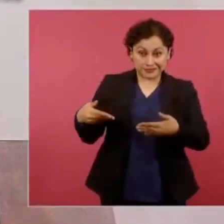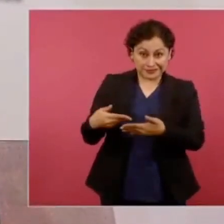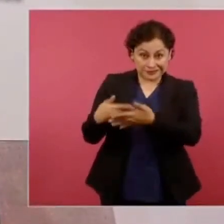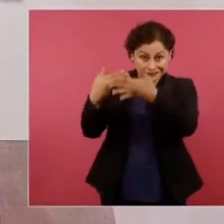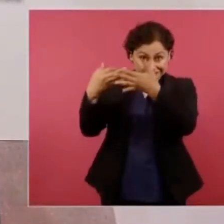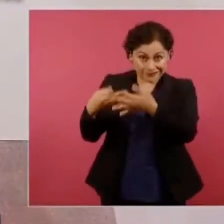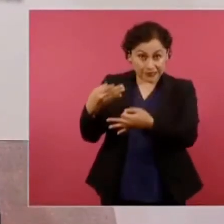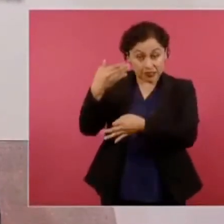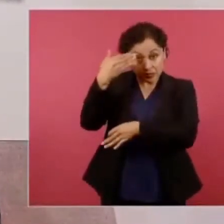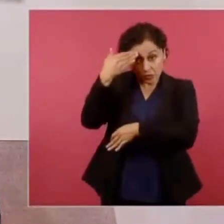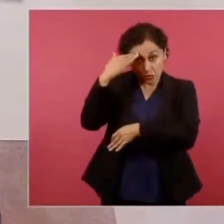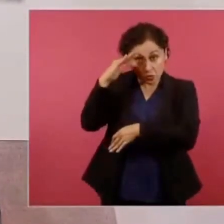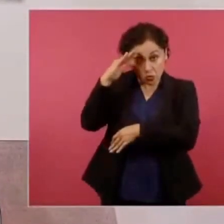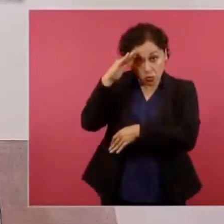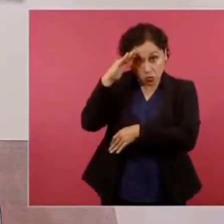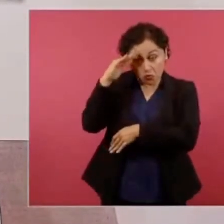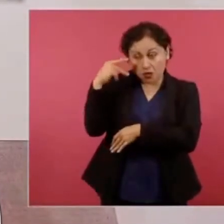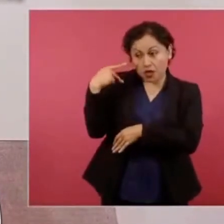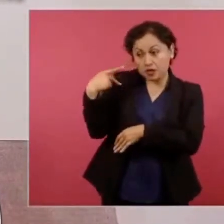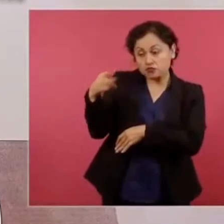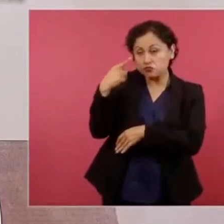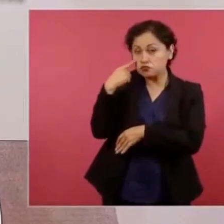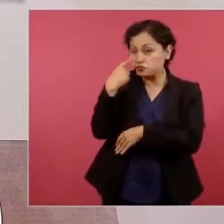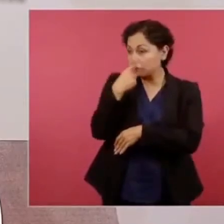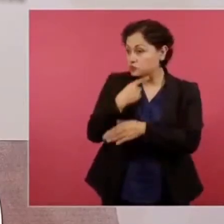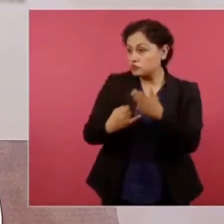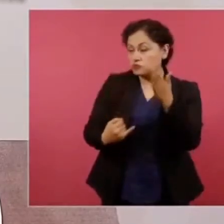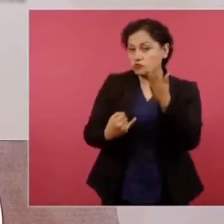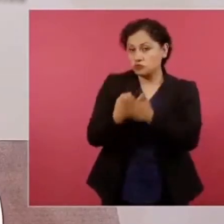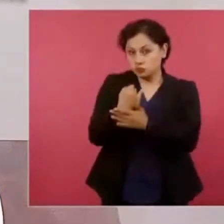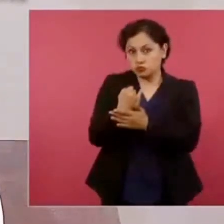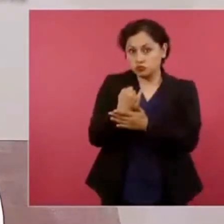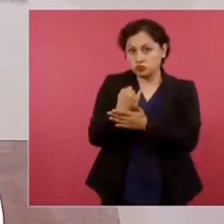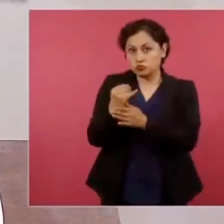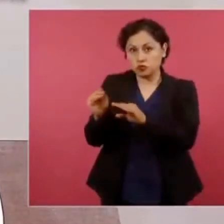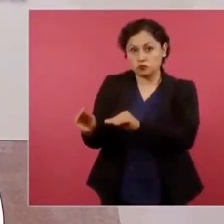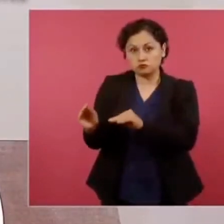puedan recibir remesas,